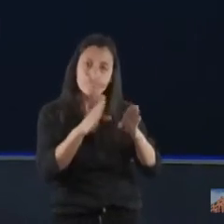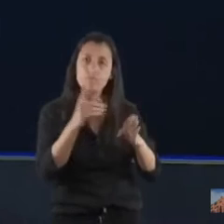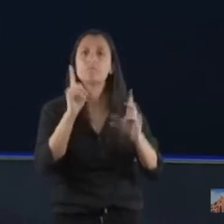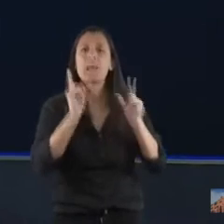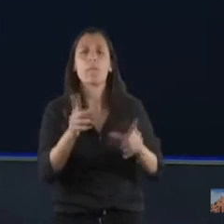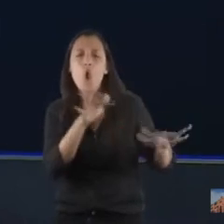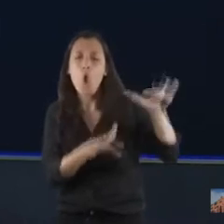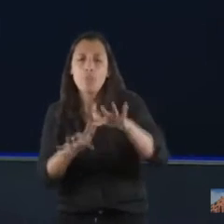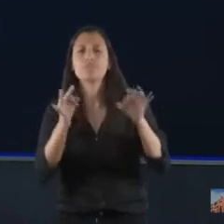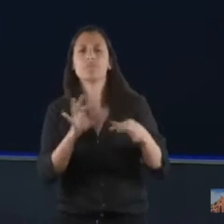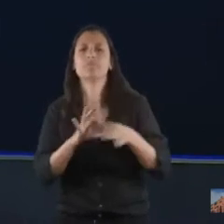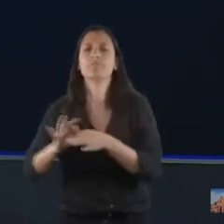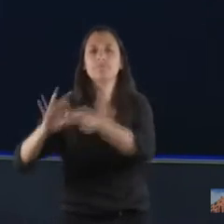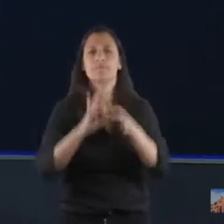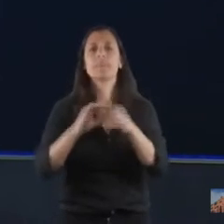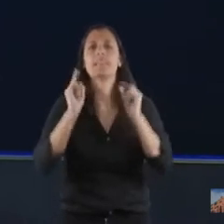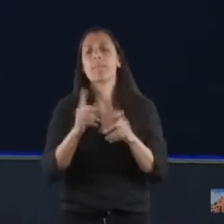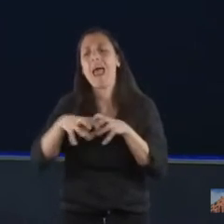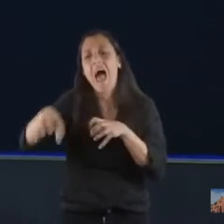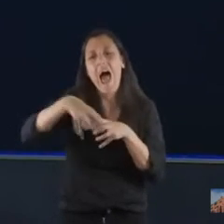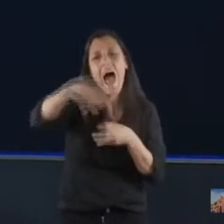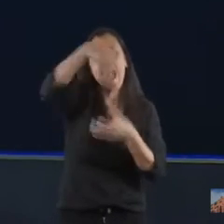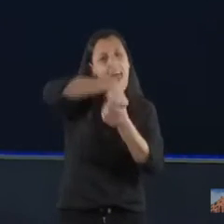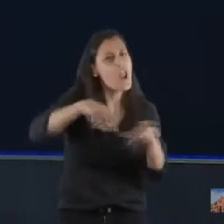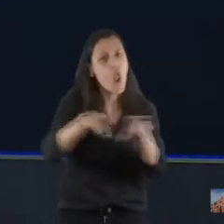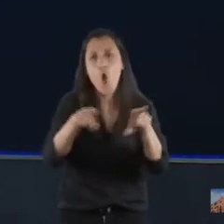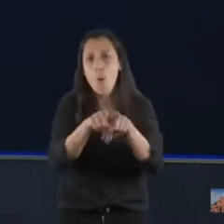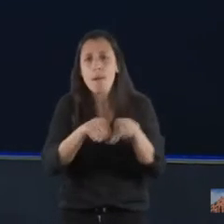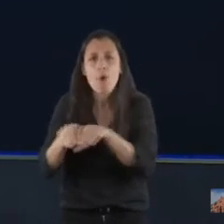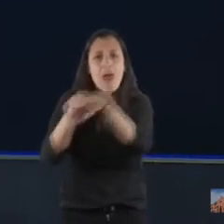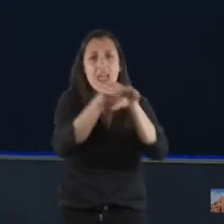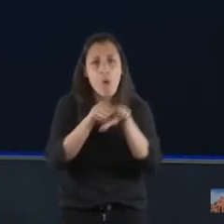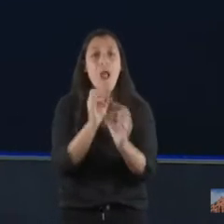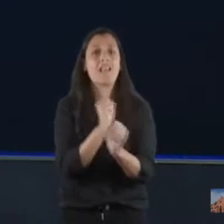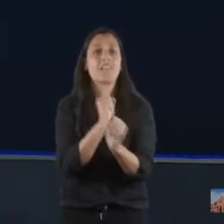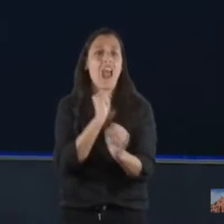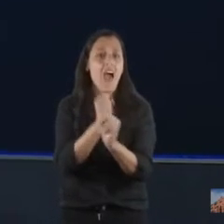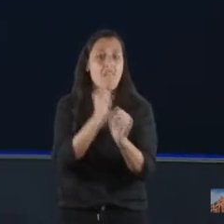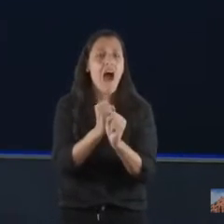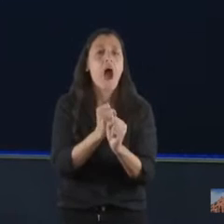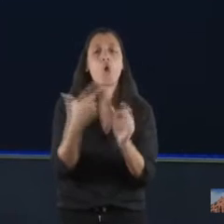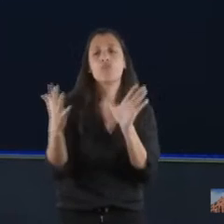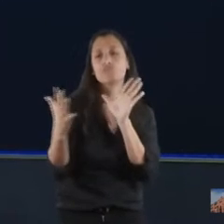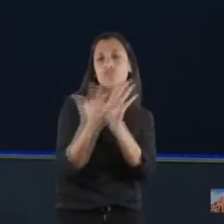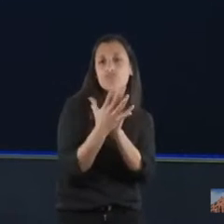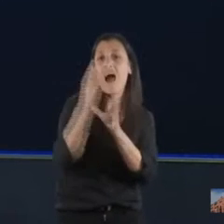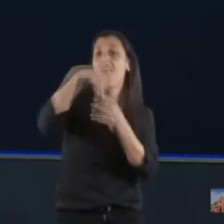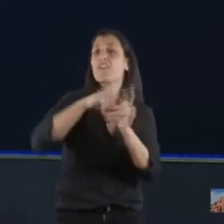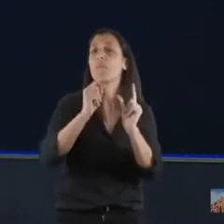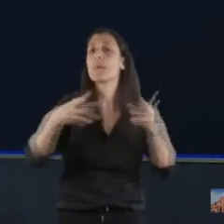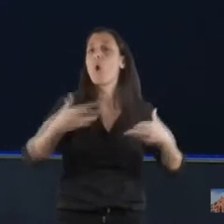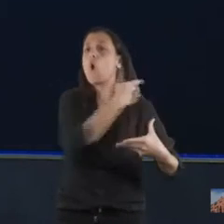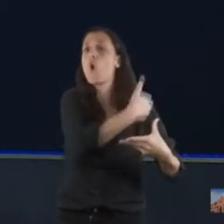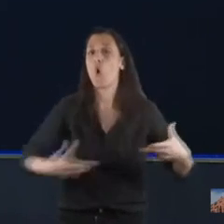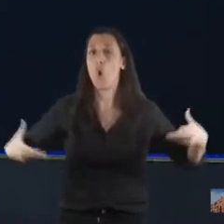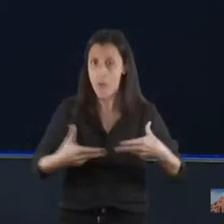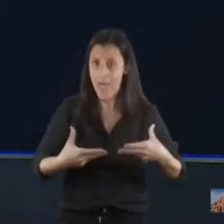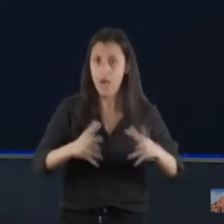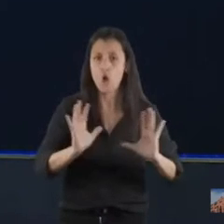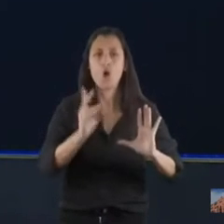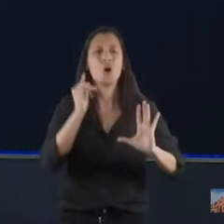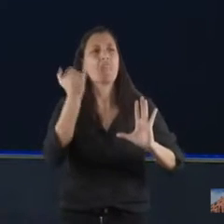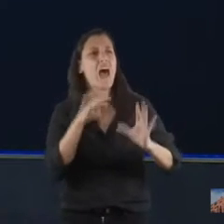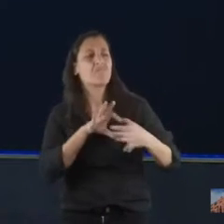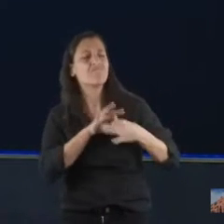y unificación de áreas en materia de trabajo coordinado desde el gobierno tiene que ver precisamente